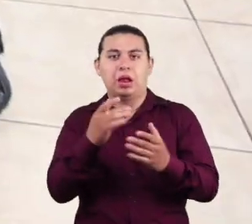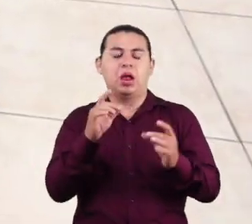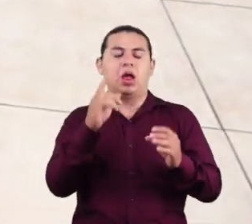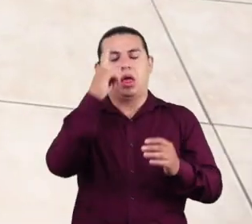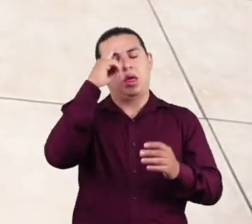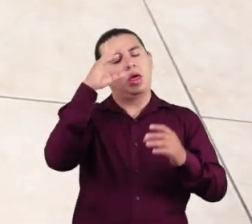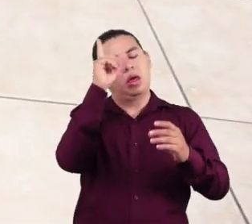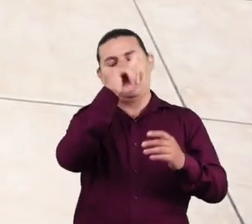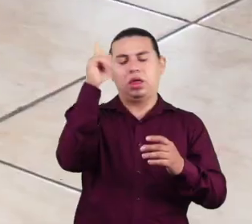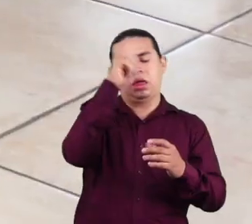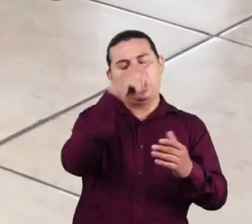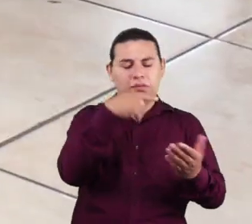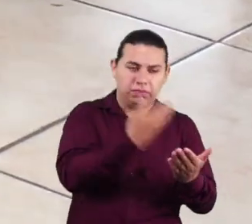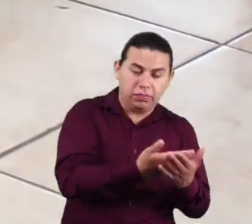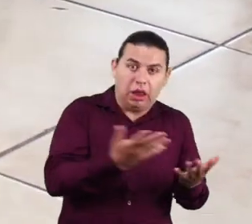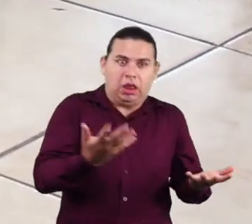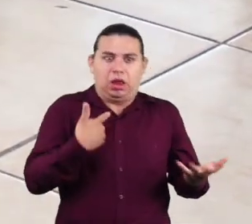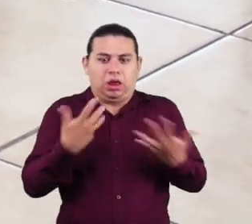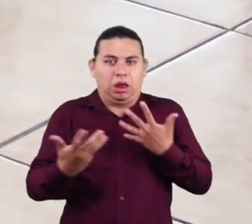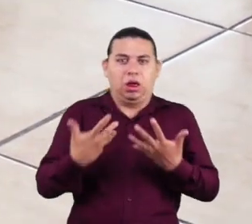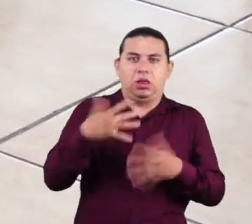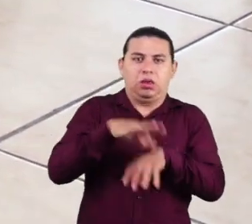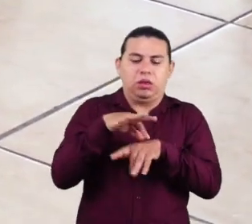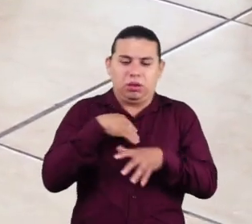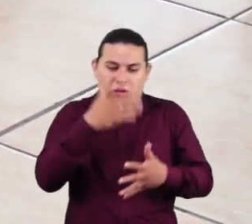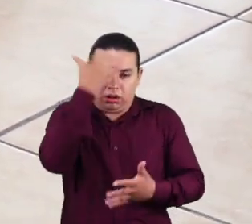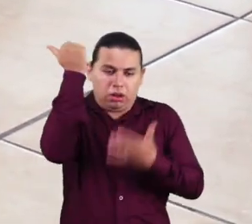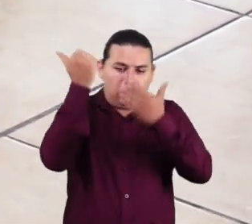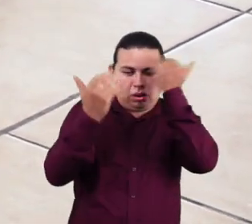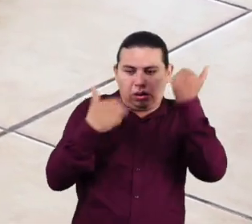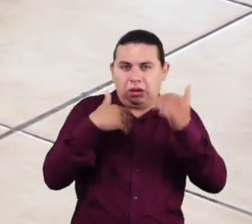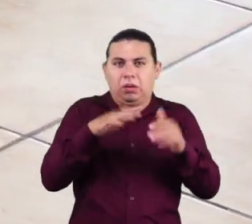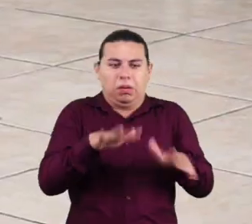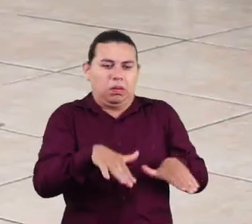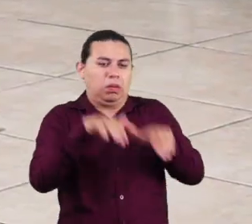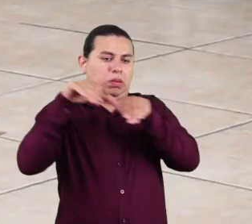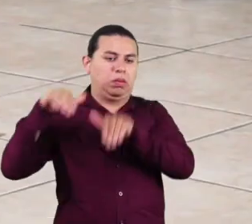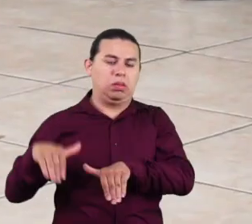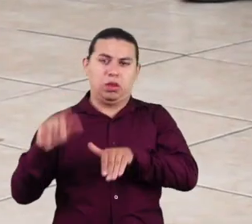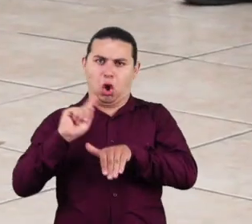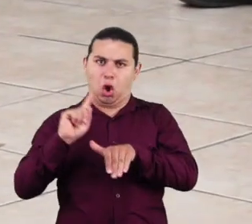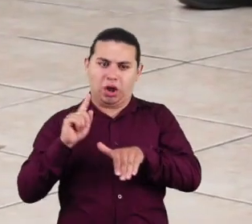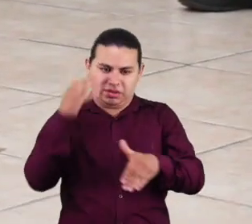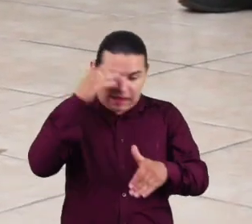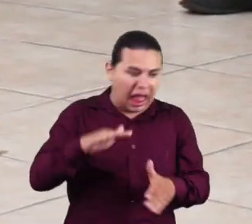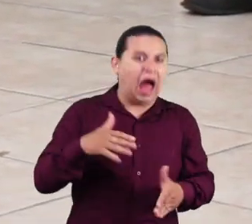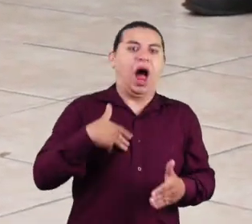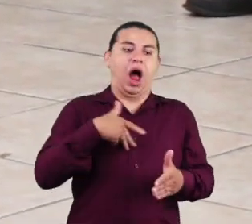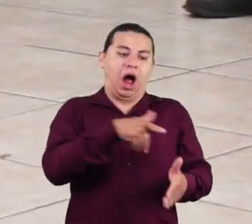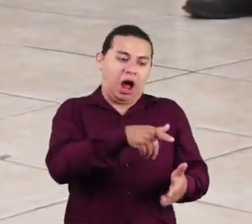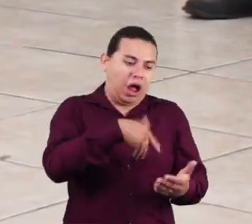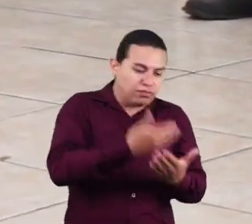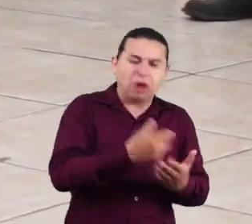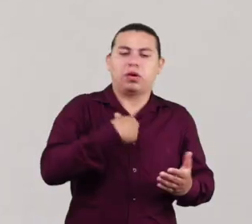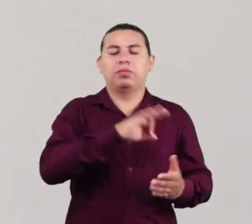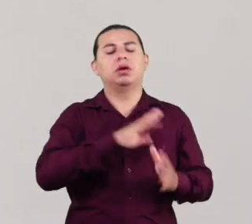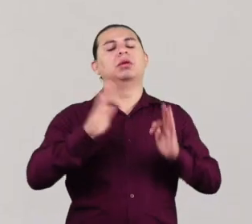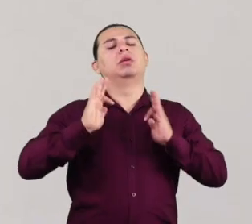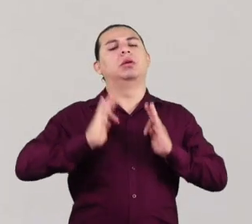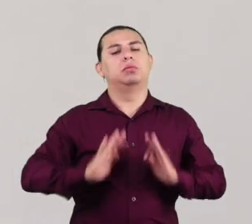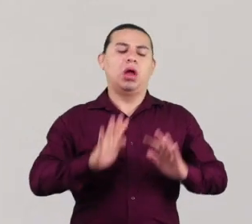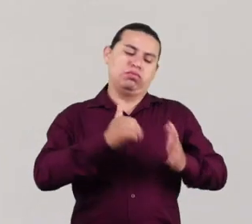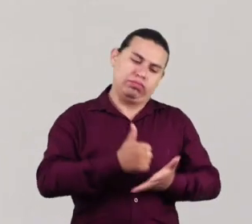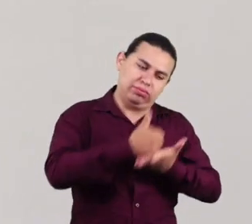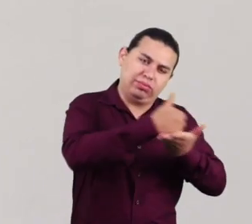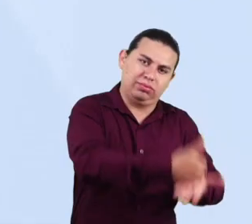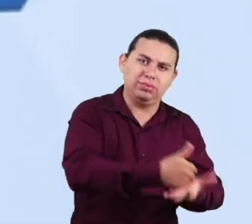estas emergencias y pues en este caso el curso nos va a ayudar a saber llevar a cabo las técnicas necesarias para poder conservar